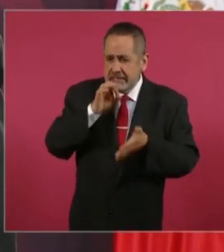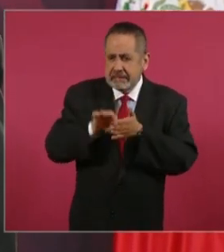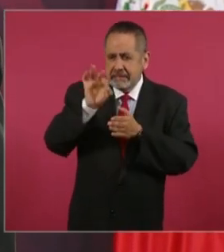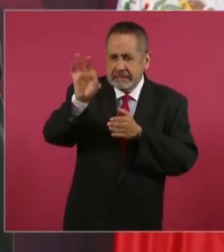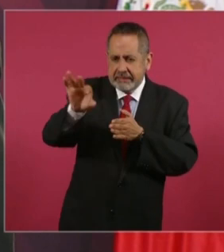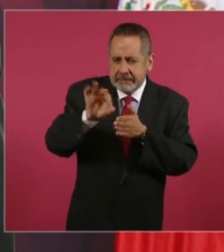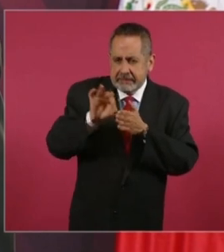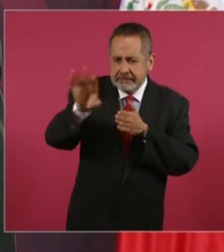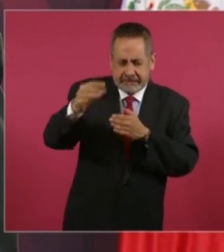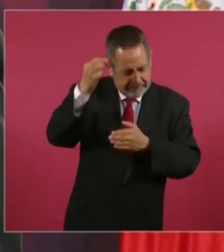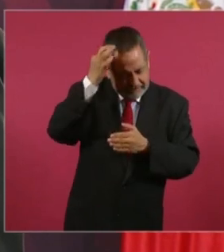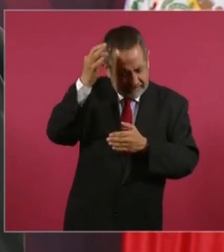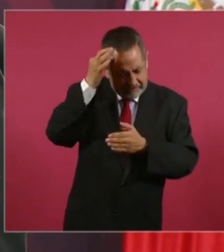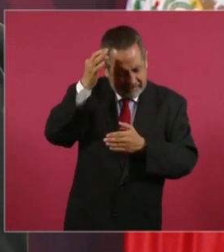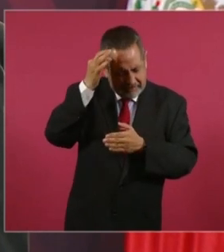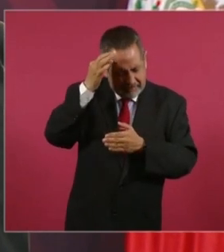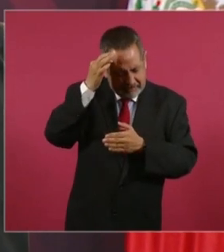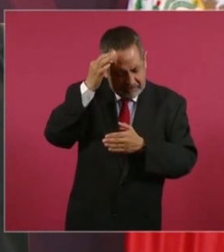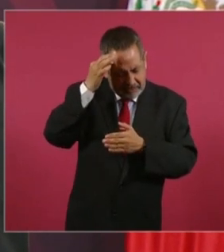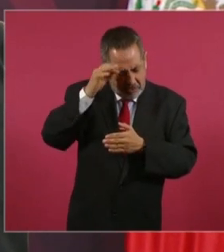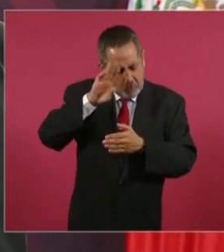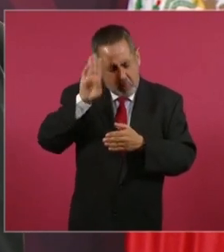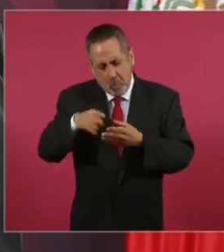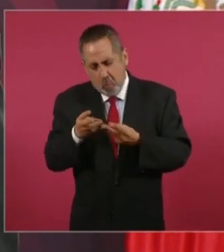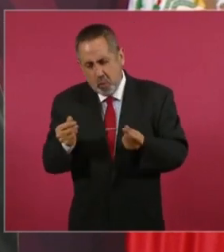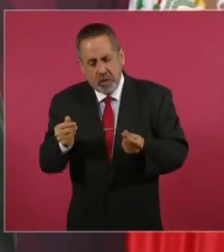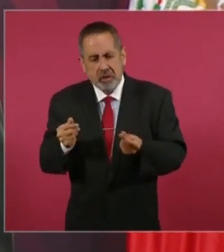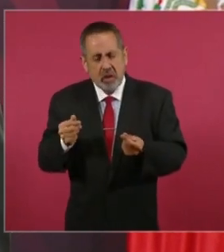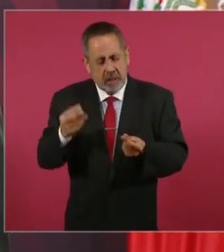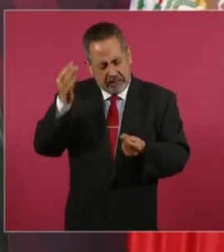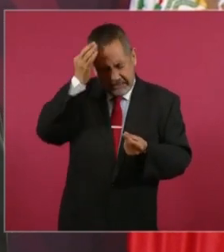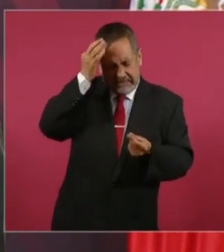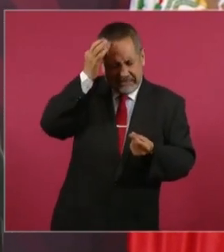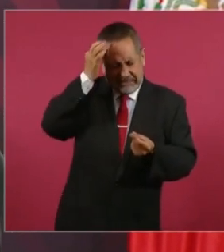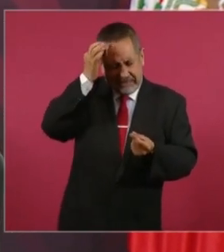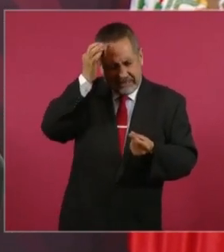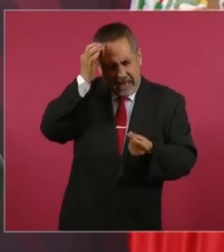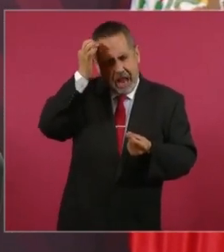nunca mueren se quedan